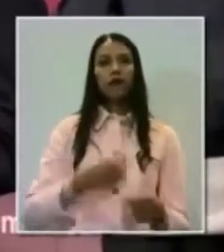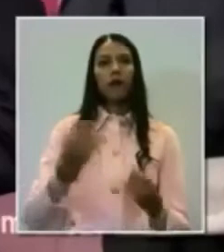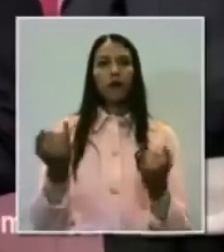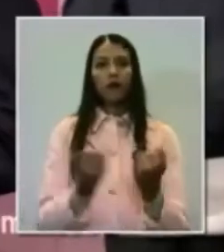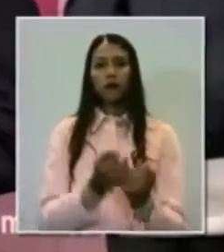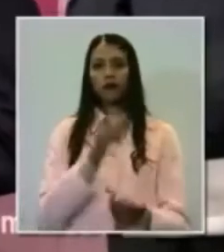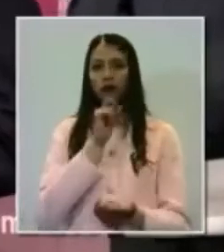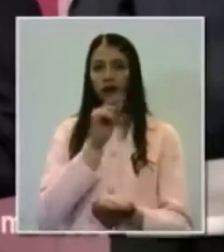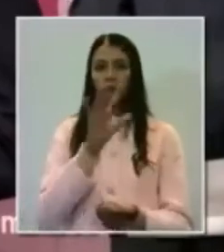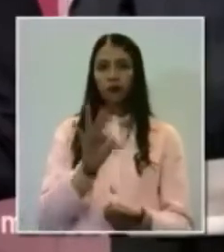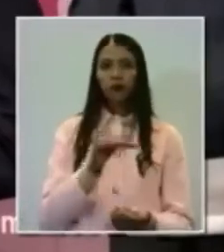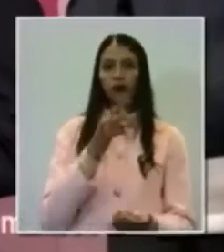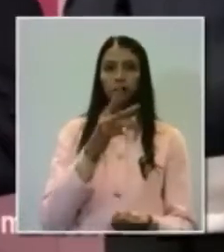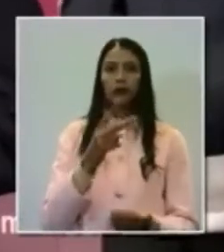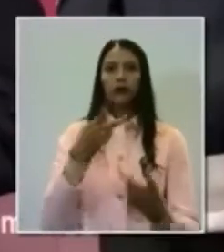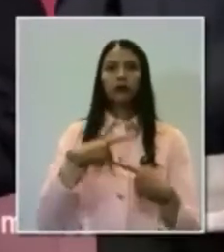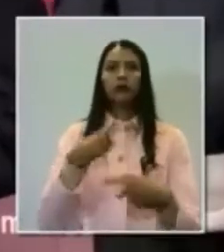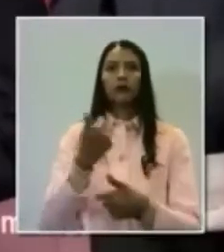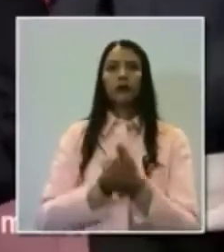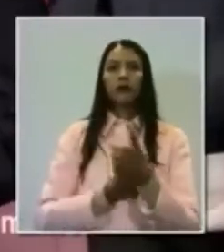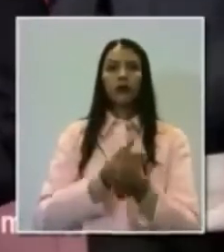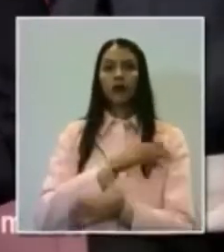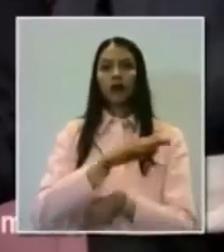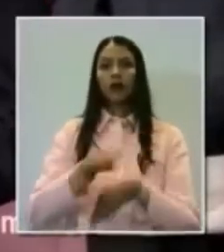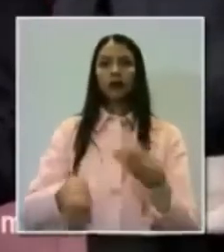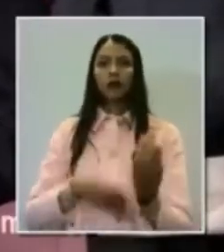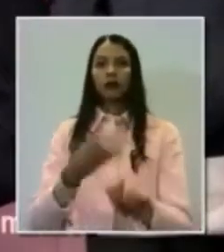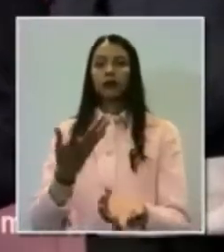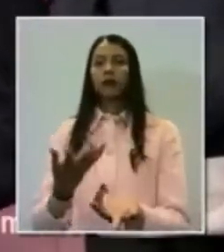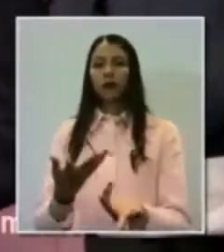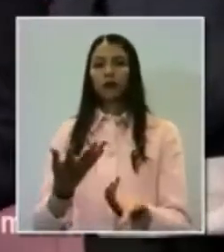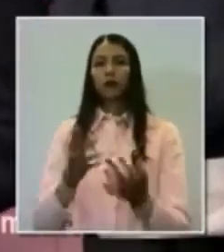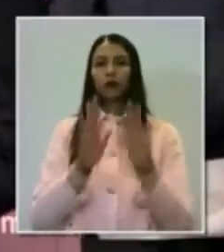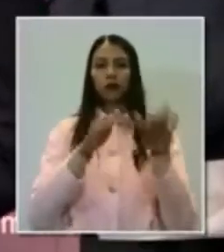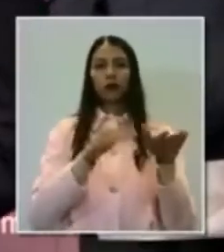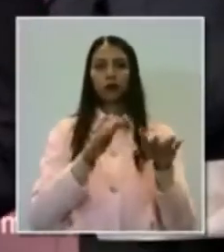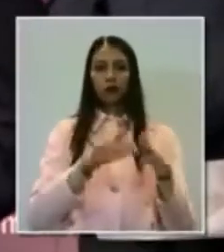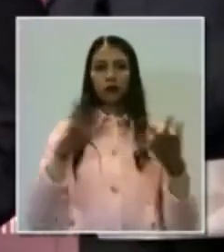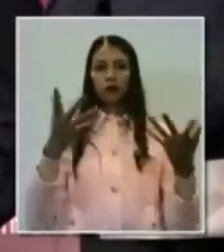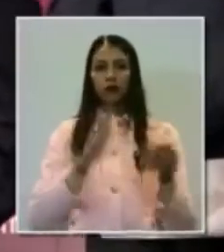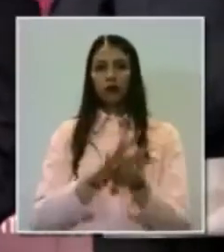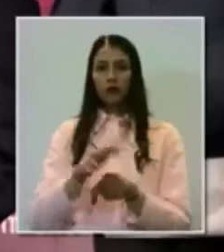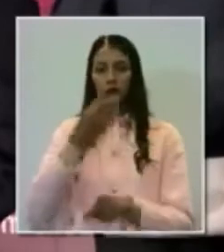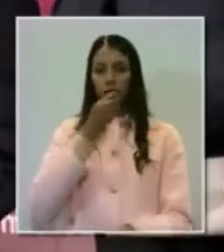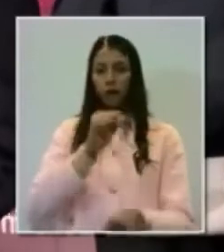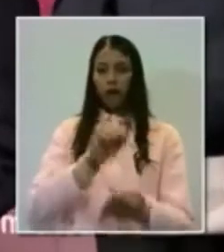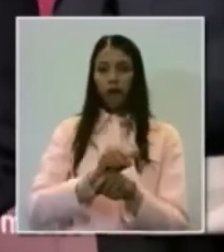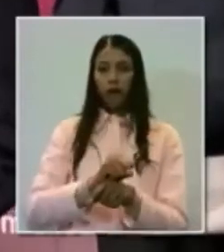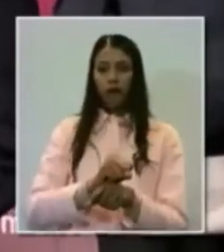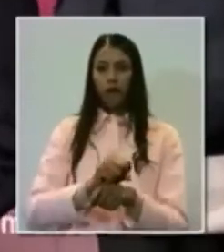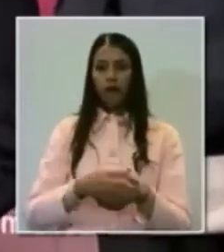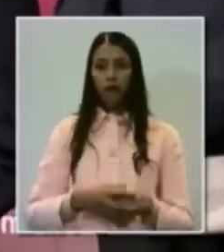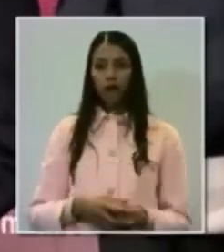Igualmente son, me parece, 42 participantes, se cubren todas con las vacancias. Se ha hecho un trabajo por instrucción de la secretaria